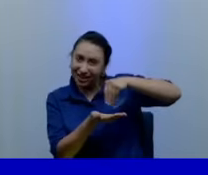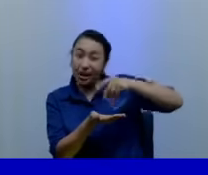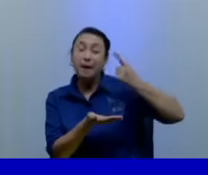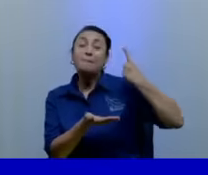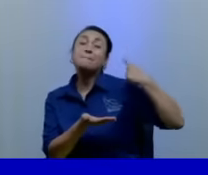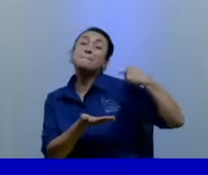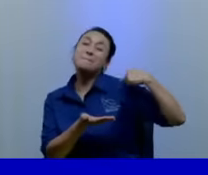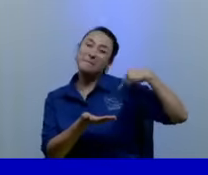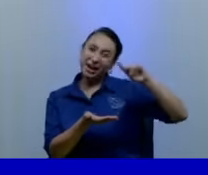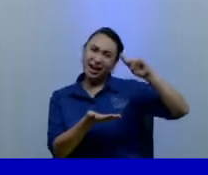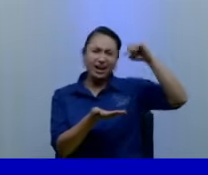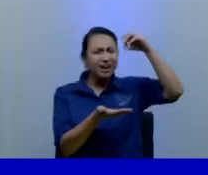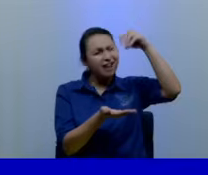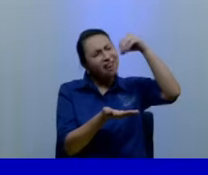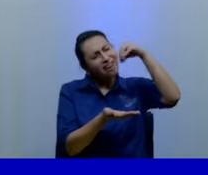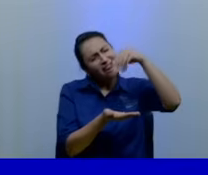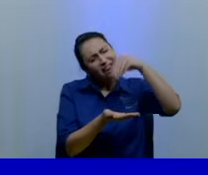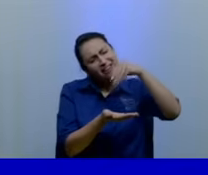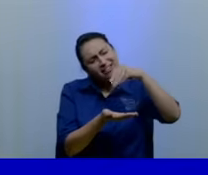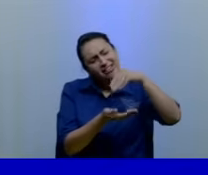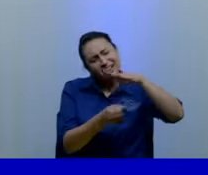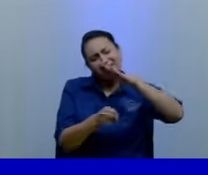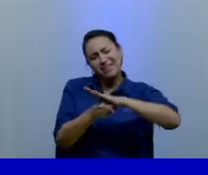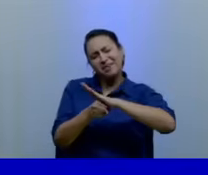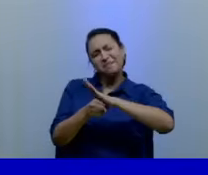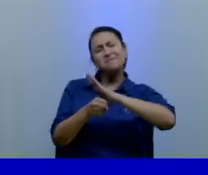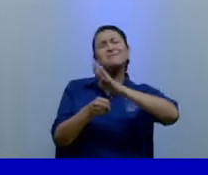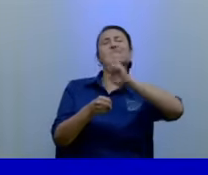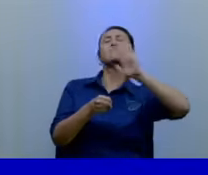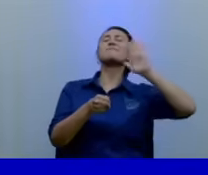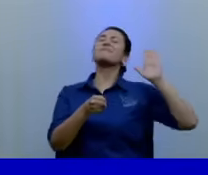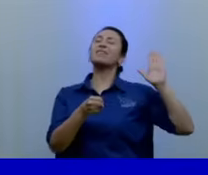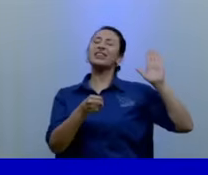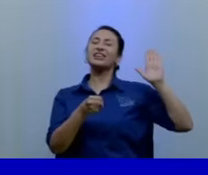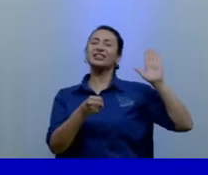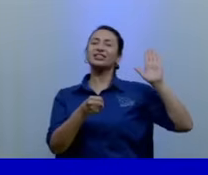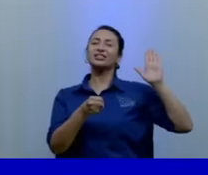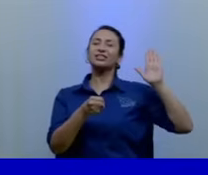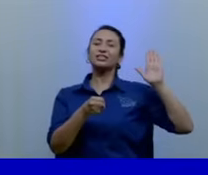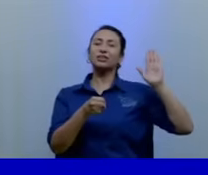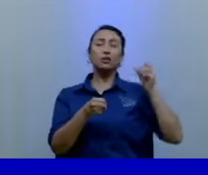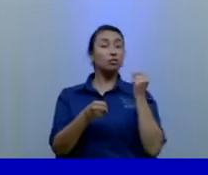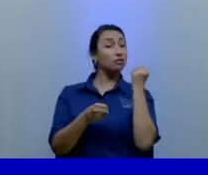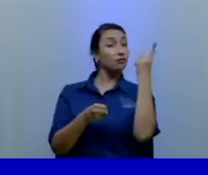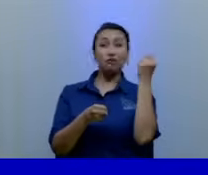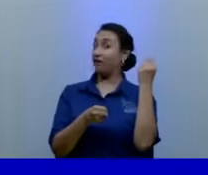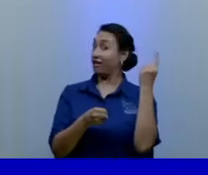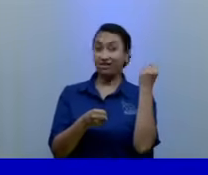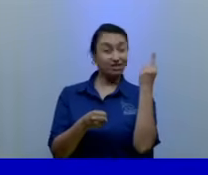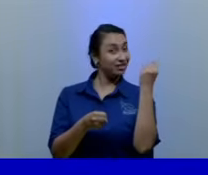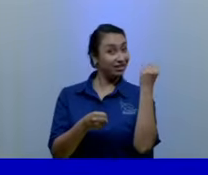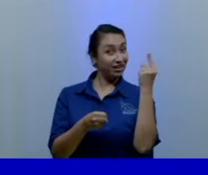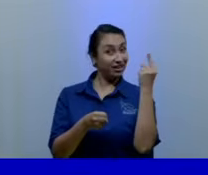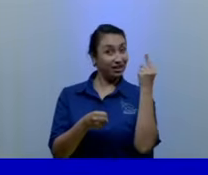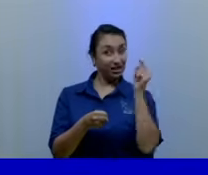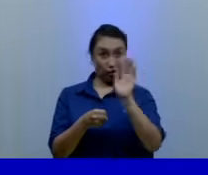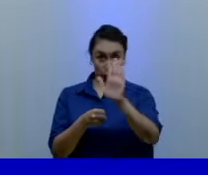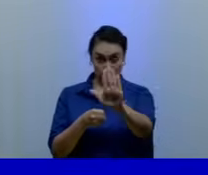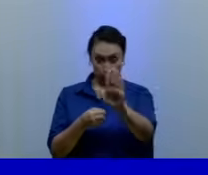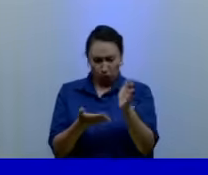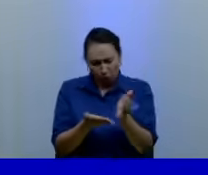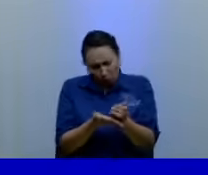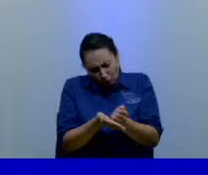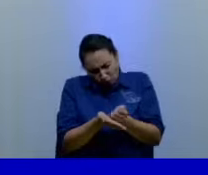para que la sal del pacto de tu Dios no falte de tu ofrenda de cereal.